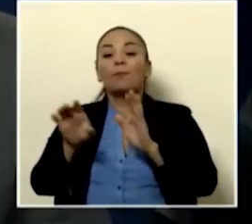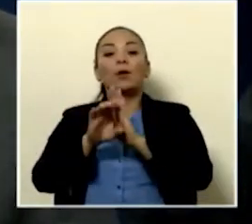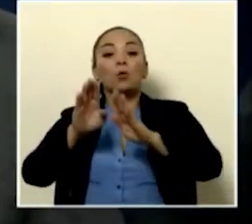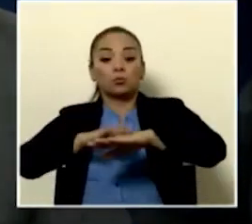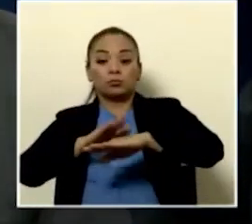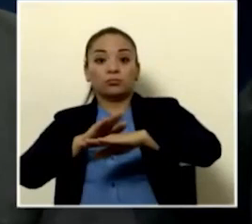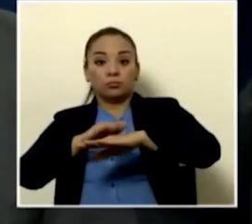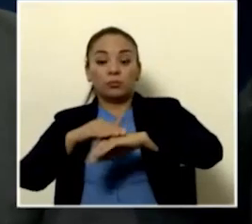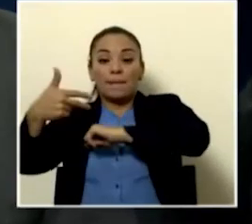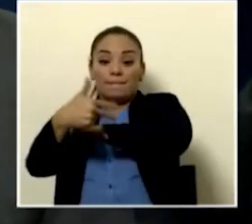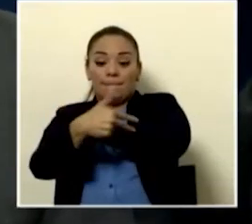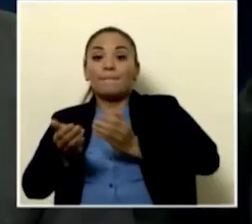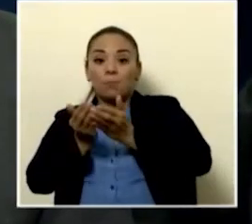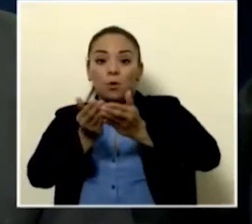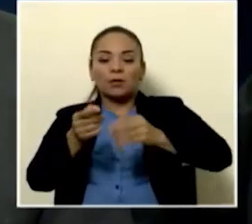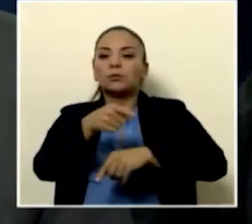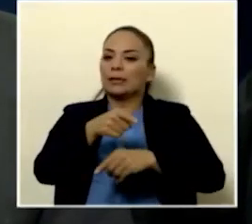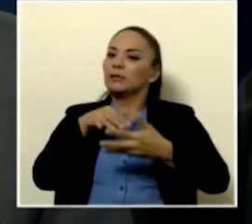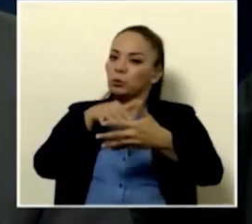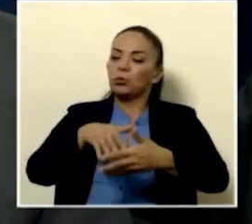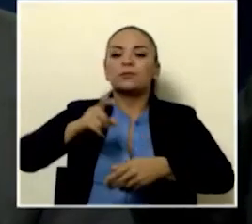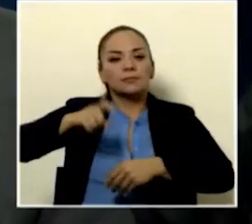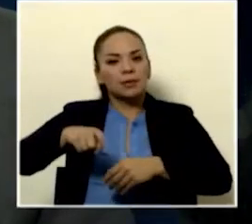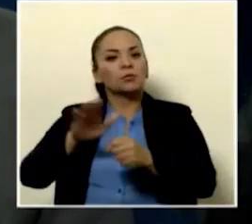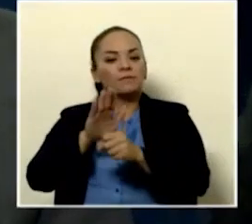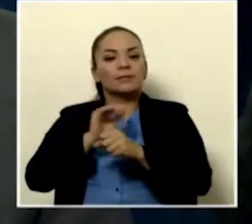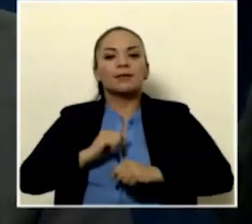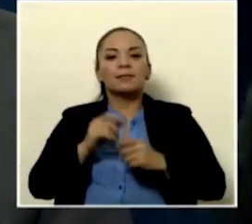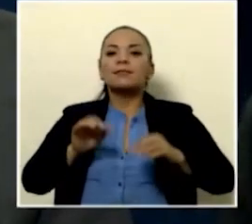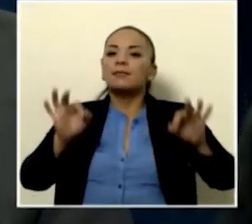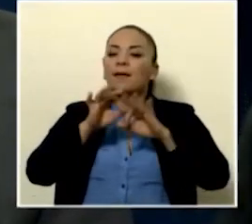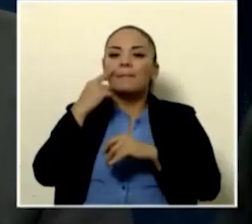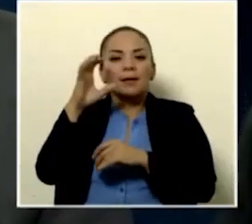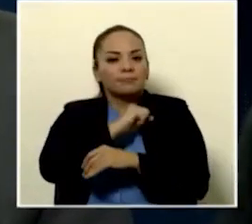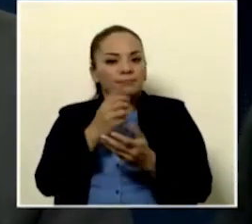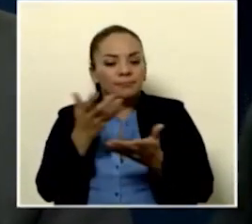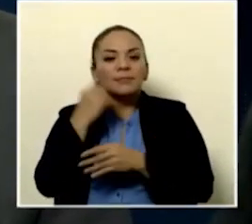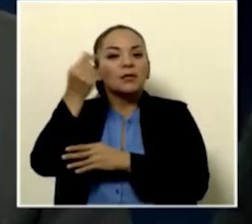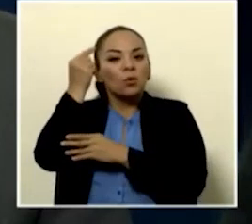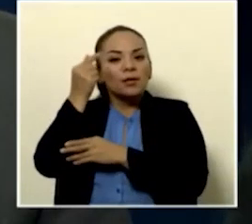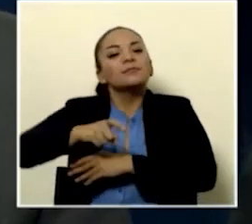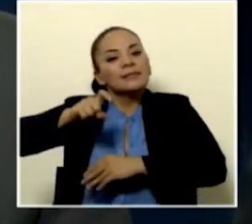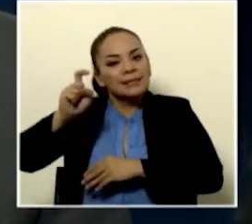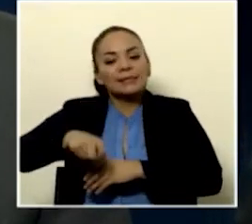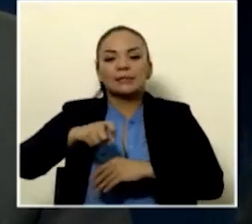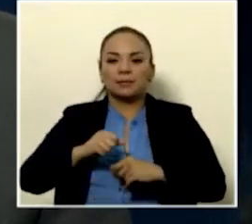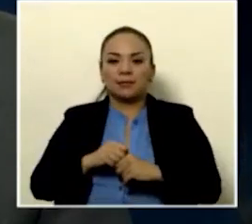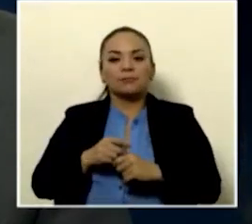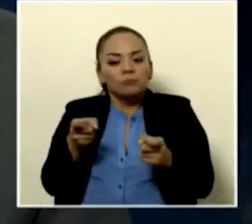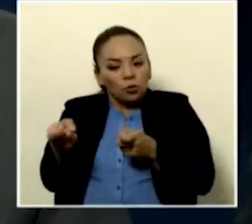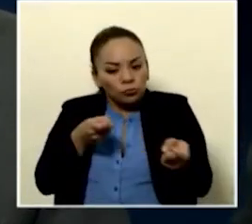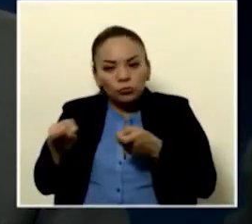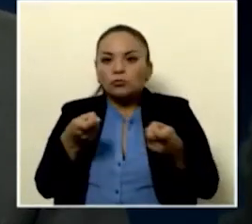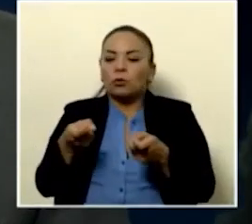también ameritaron el estudio necesario y suficiente para llegar a la conclusión de que el gobierno necesitaba ejercer el